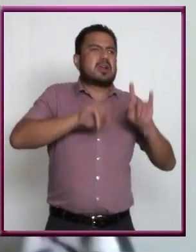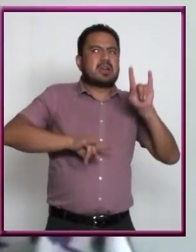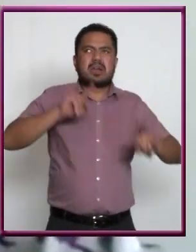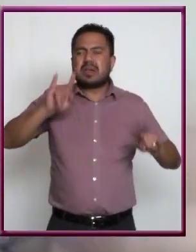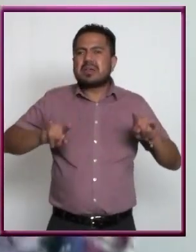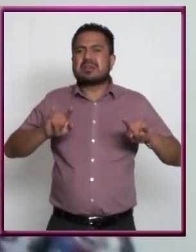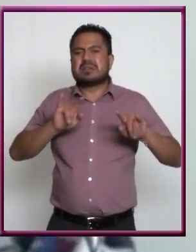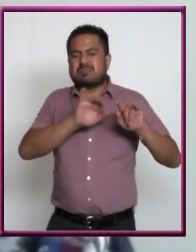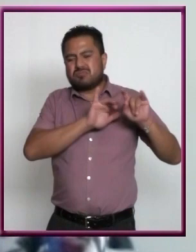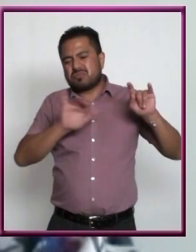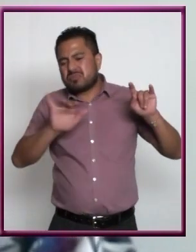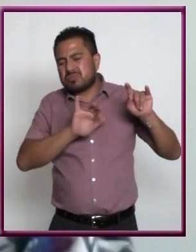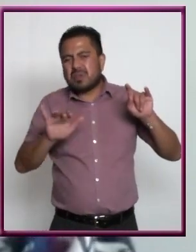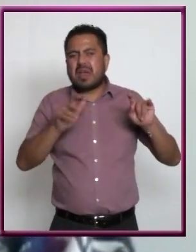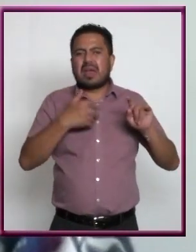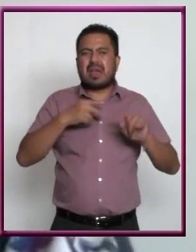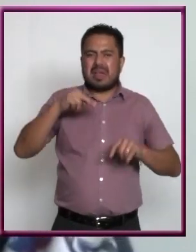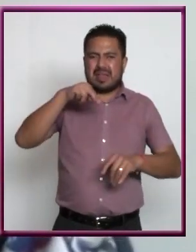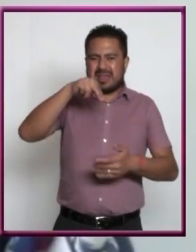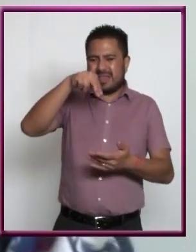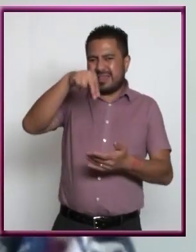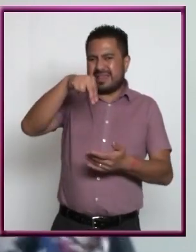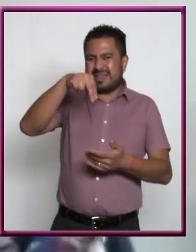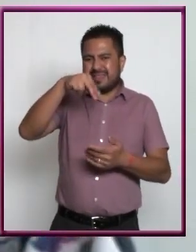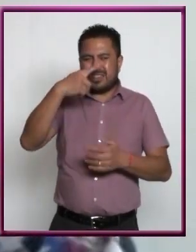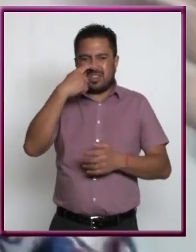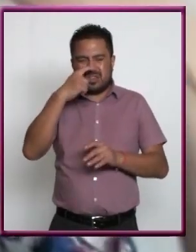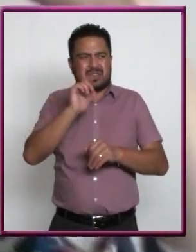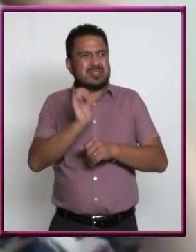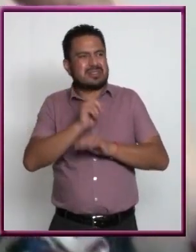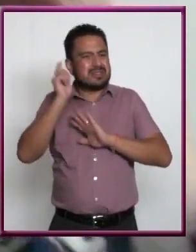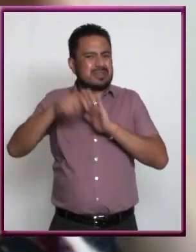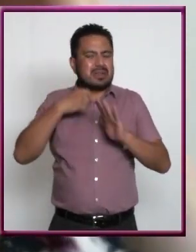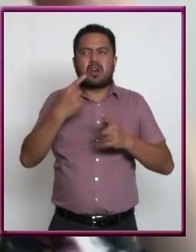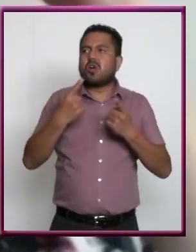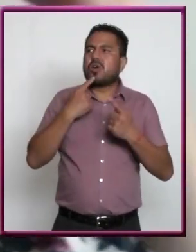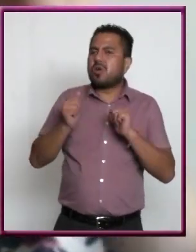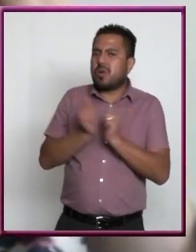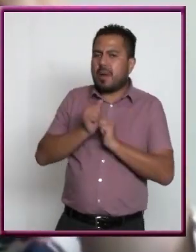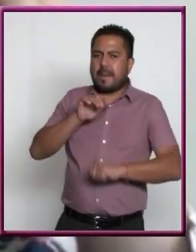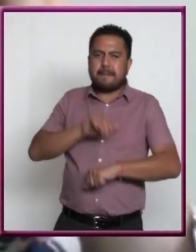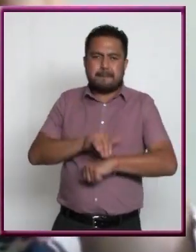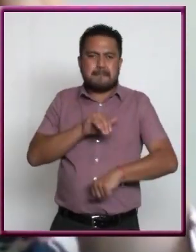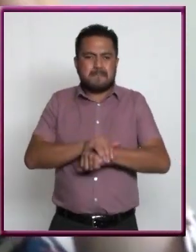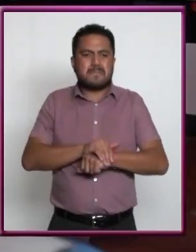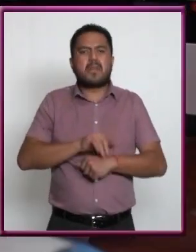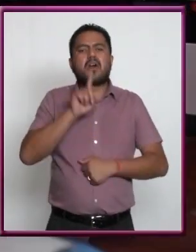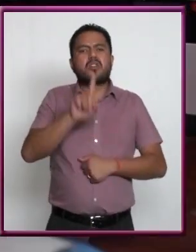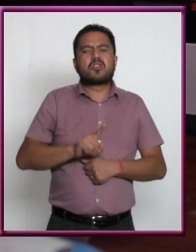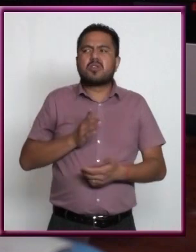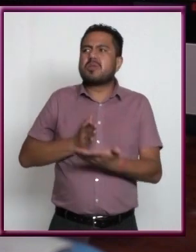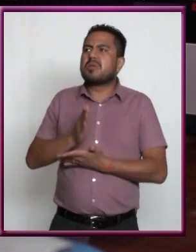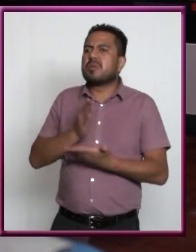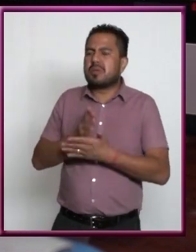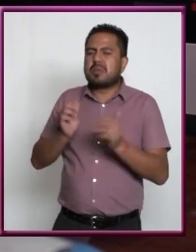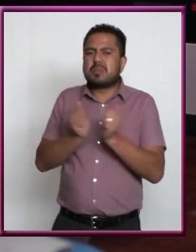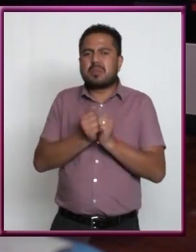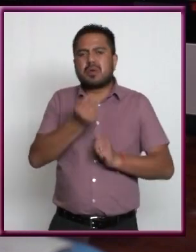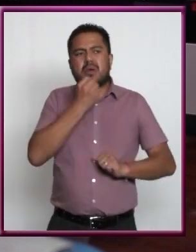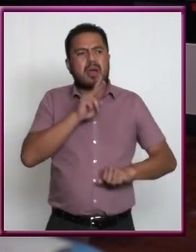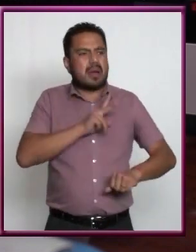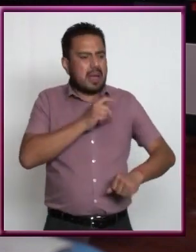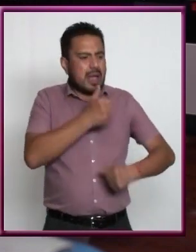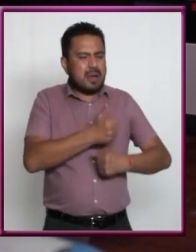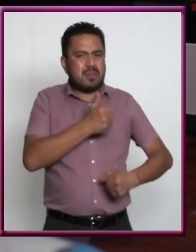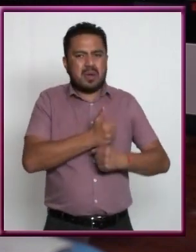en los subtítulos viendo una serie en Netflix, en una conversación con mis amigos, yendo el domingo a comer con mi